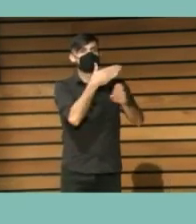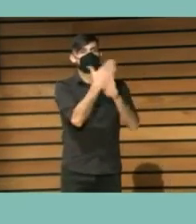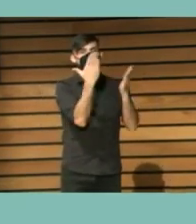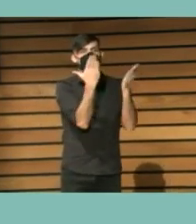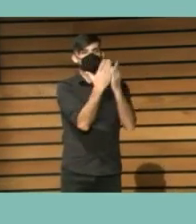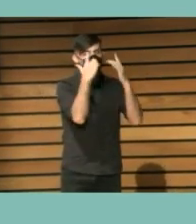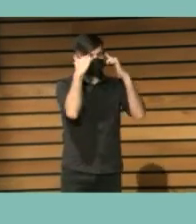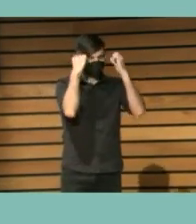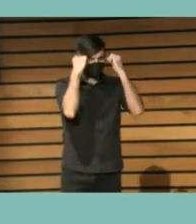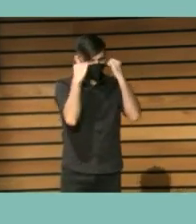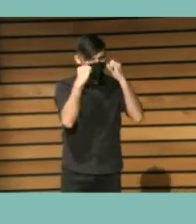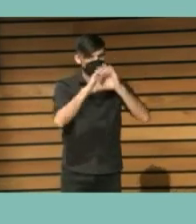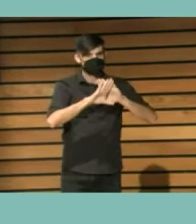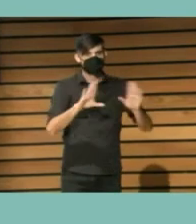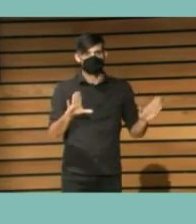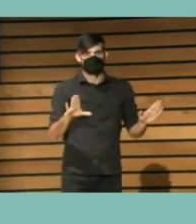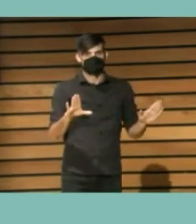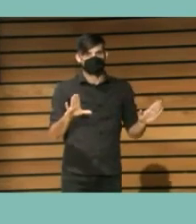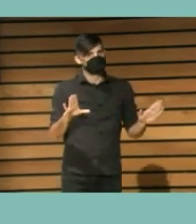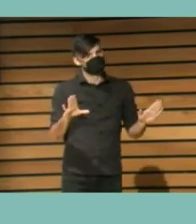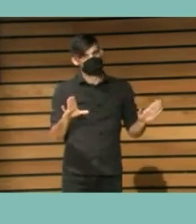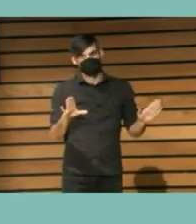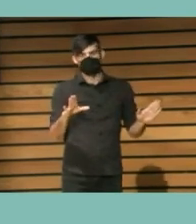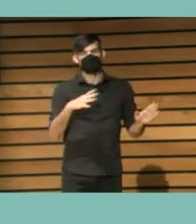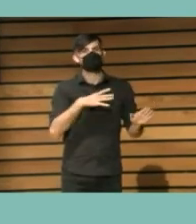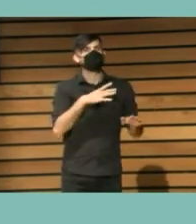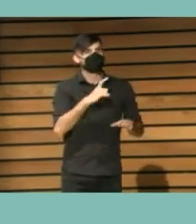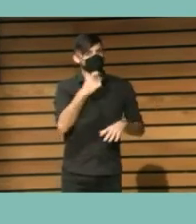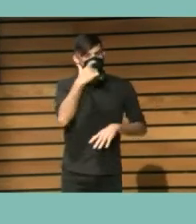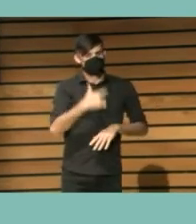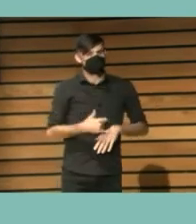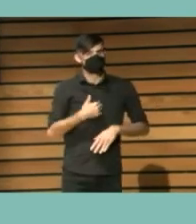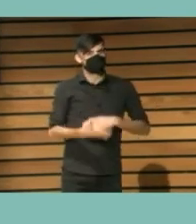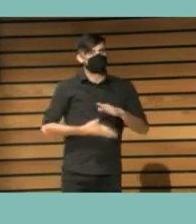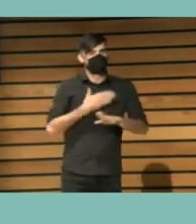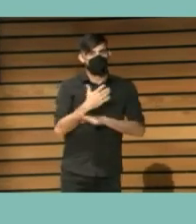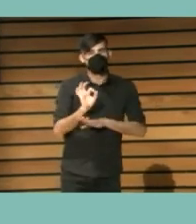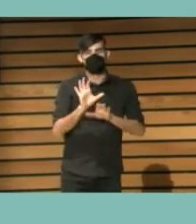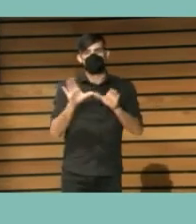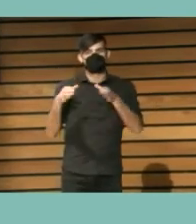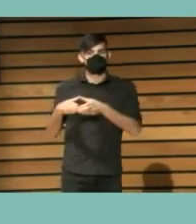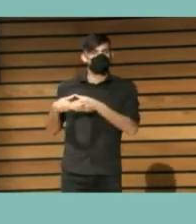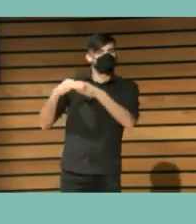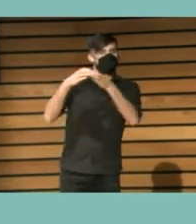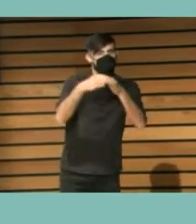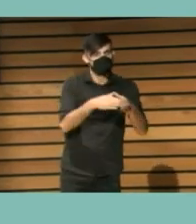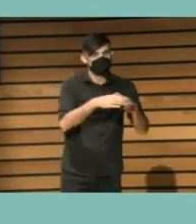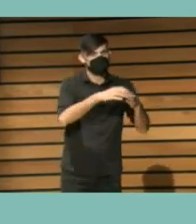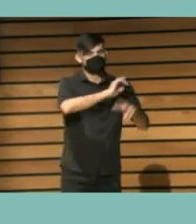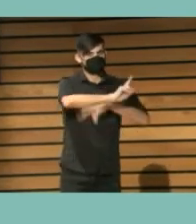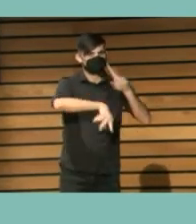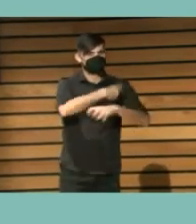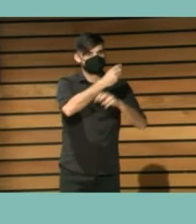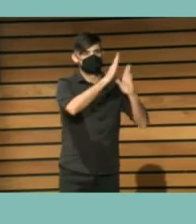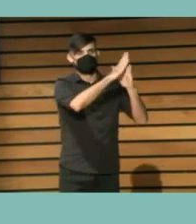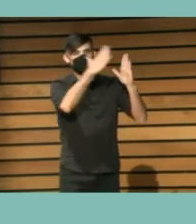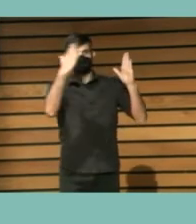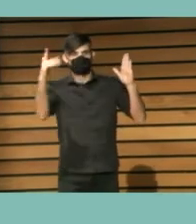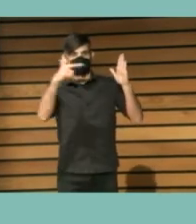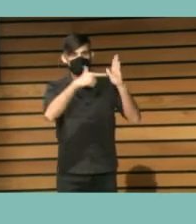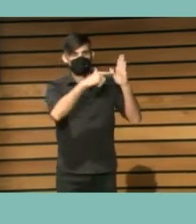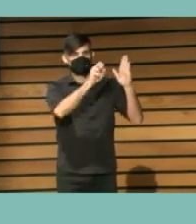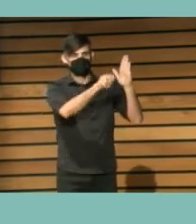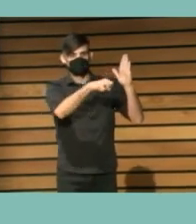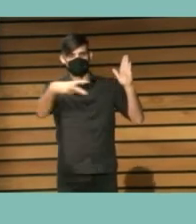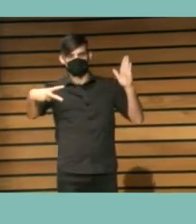biblioteca puede venir, como suele ocurrir, una persona o un equipo de personas que transforman esa biblioteca y la convierten en otra cosa,